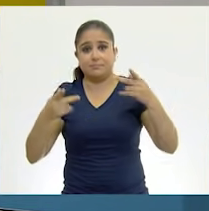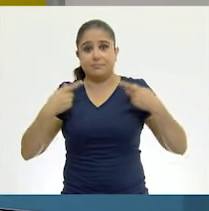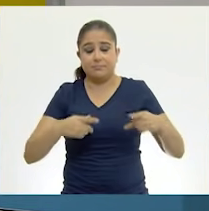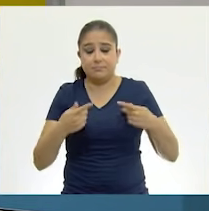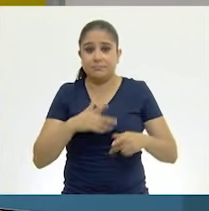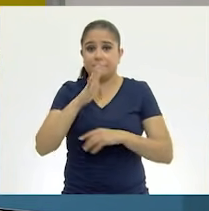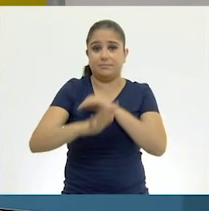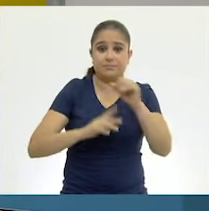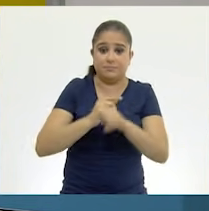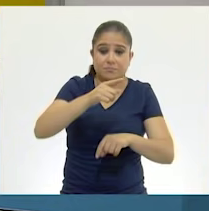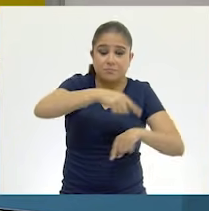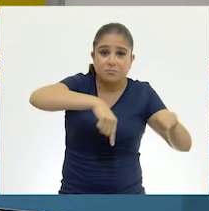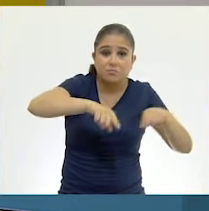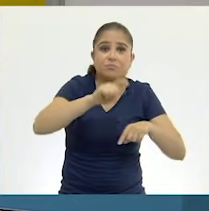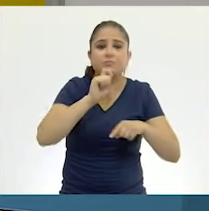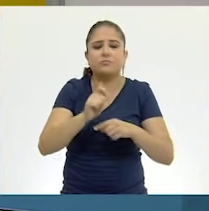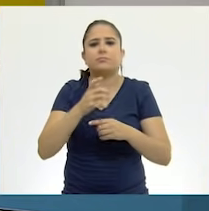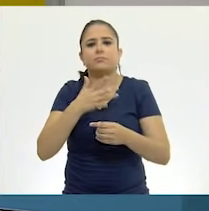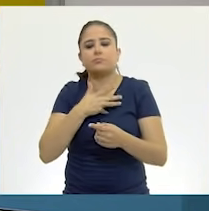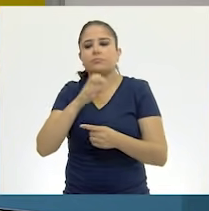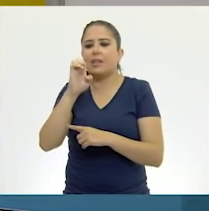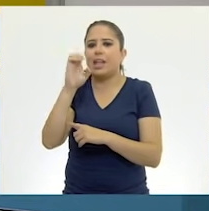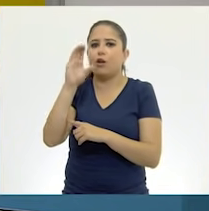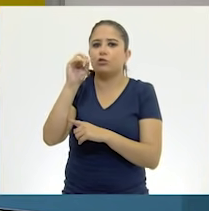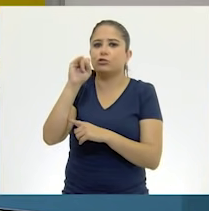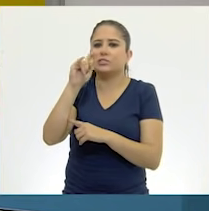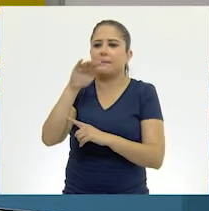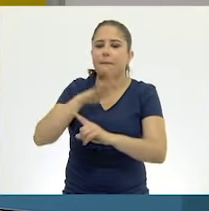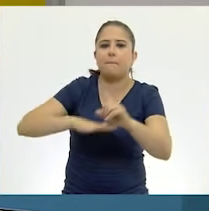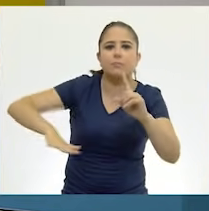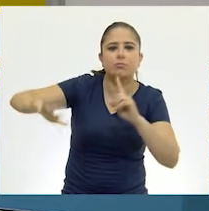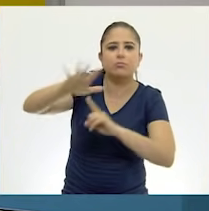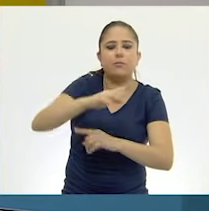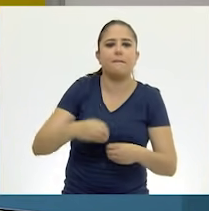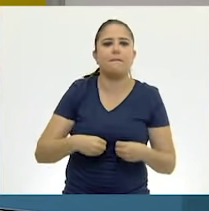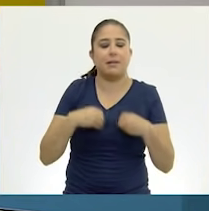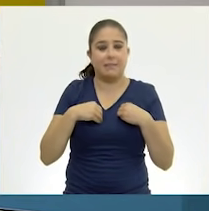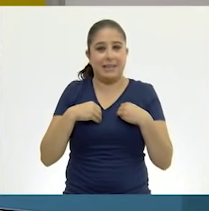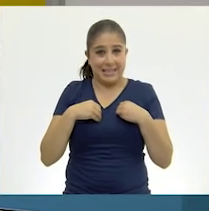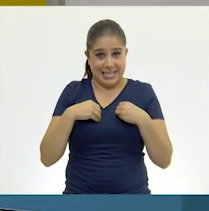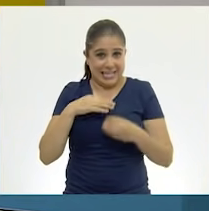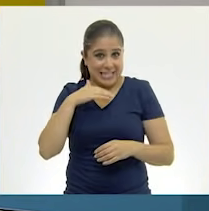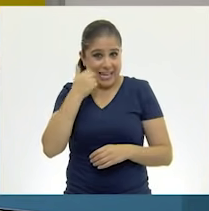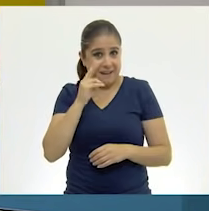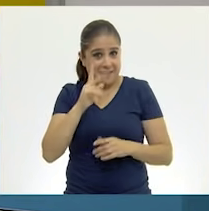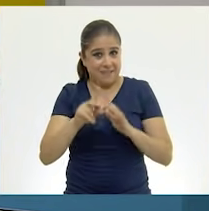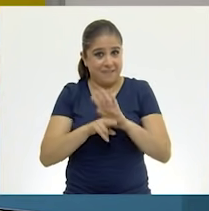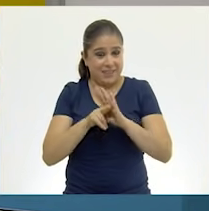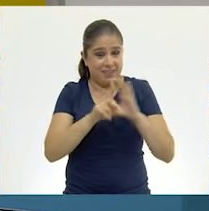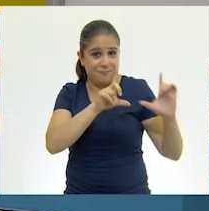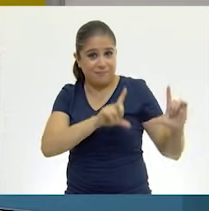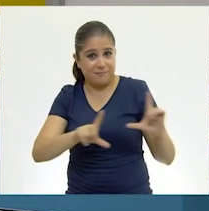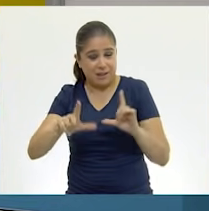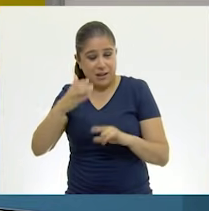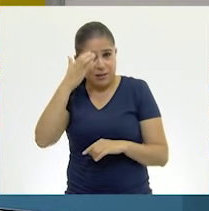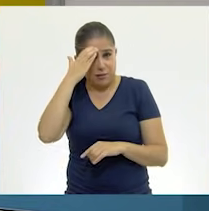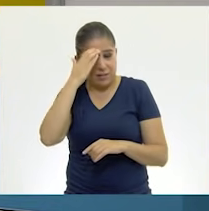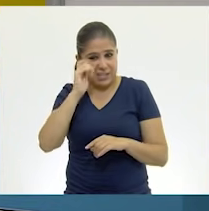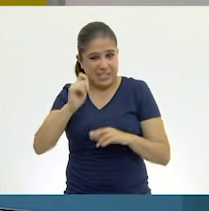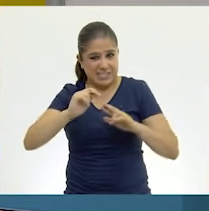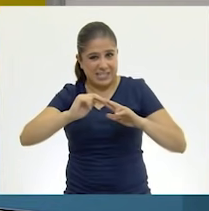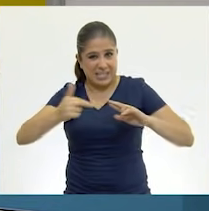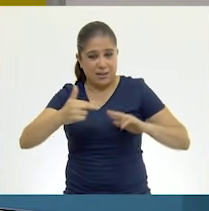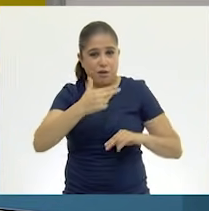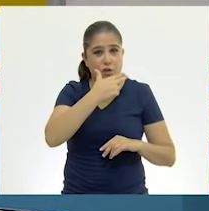e interactuamos según el ecosistema en el que vivimos. ¿Les parece si vemos un video para conocer la relación